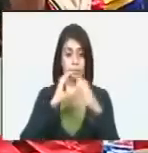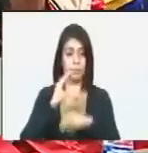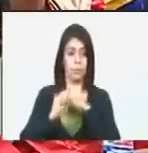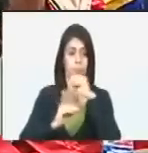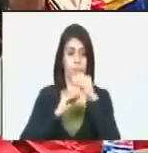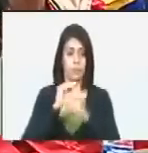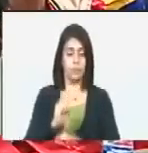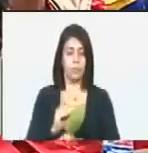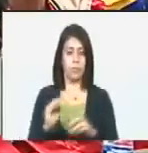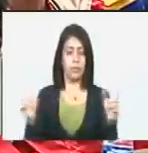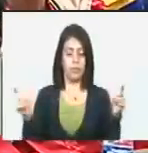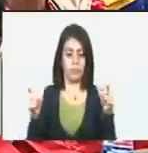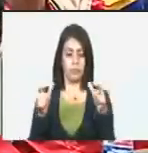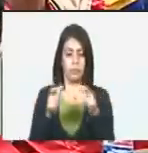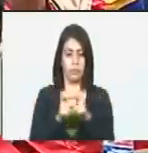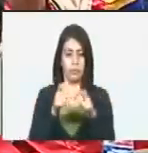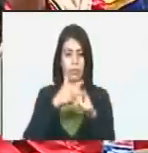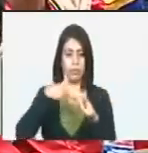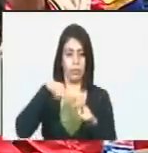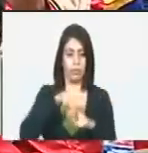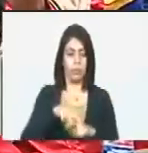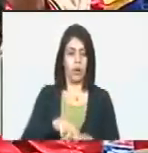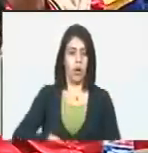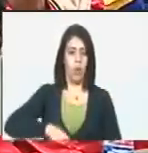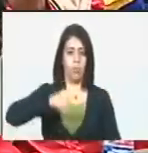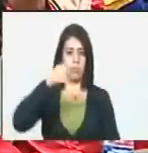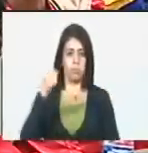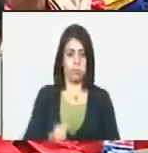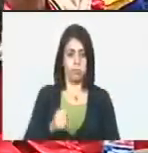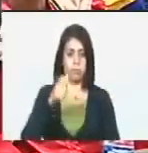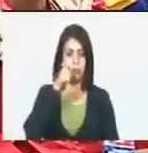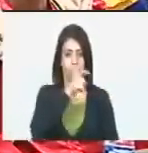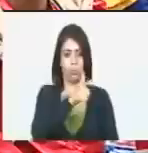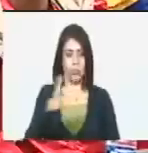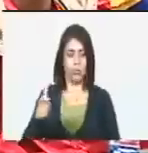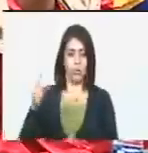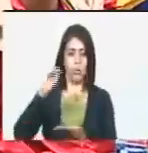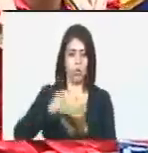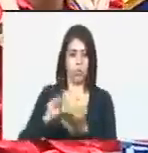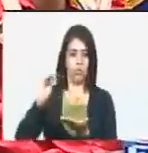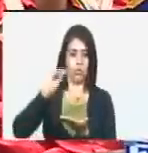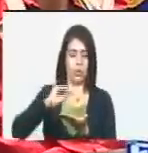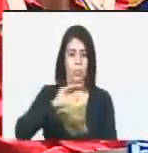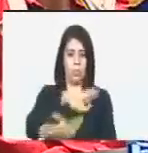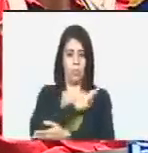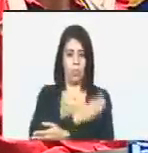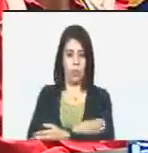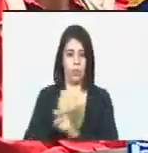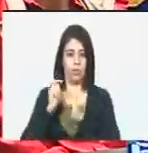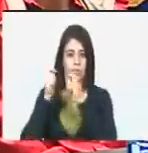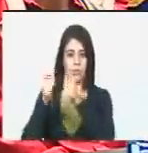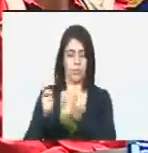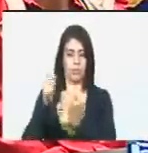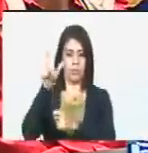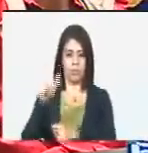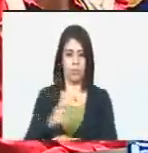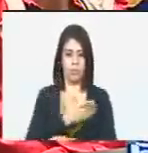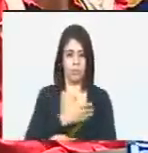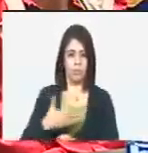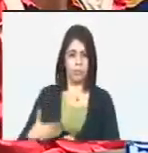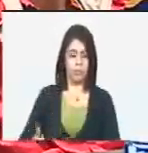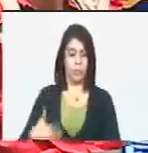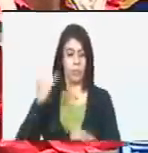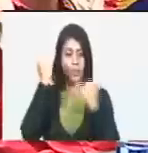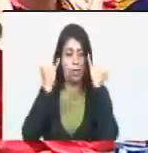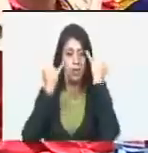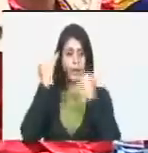constituyera el pueblo en rebeldía y lográsemos retornar al poder al presidente constitucional. Fue una iniciativa del Consejo